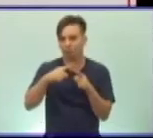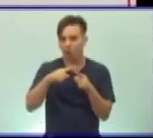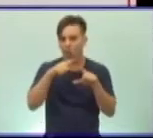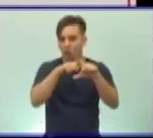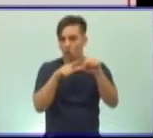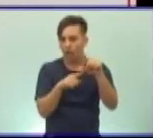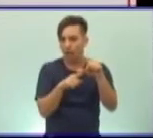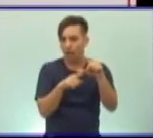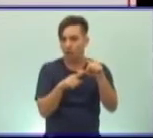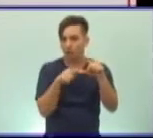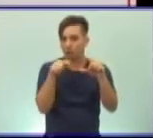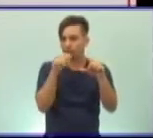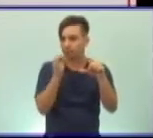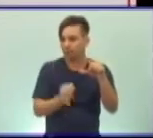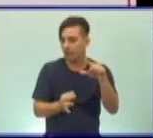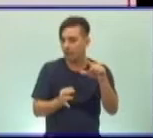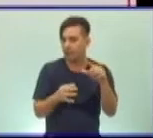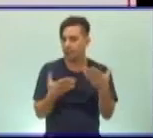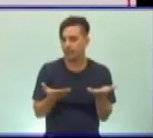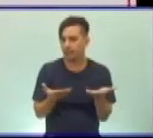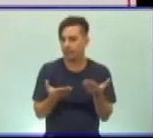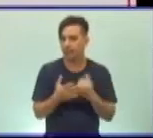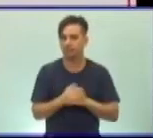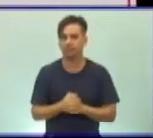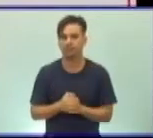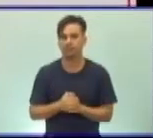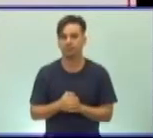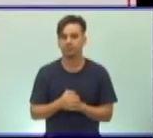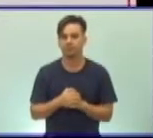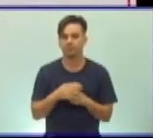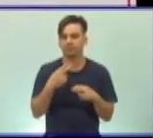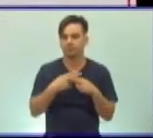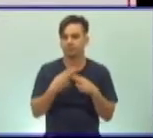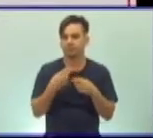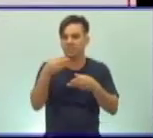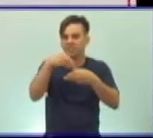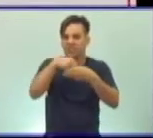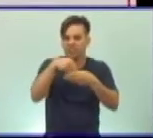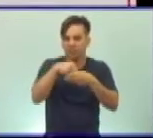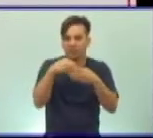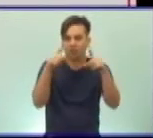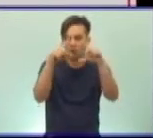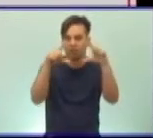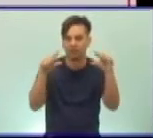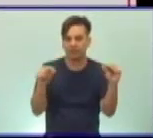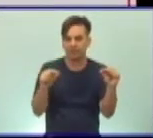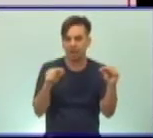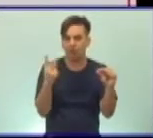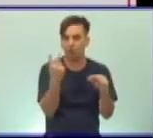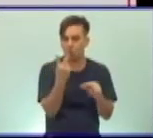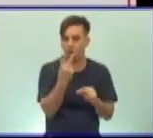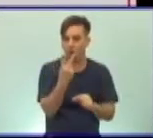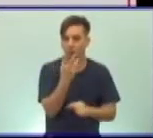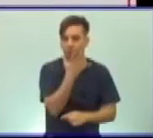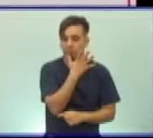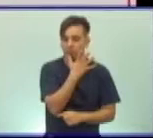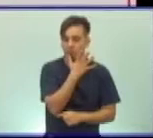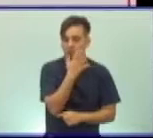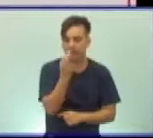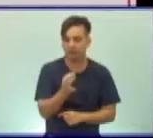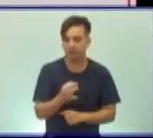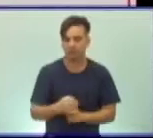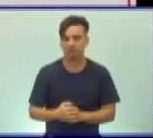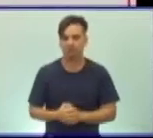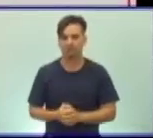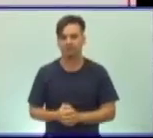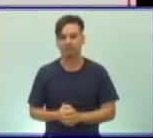que realmente son ángulos de los interiores de los triángulos que estoy demostrando que son